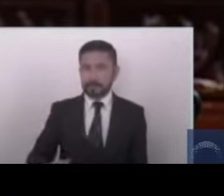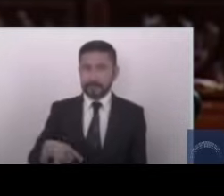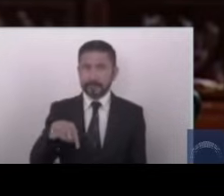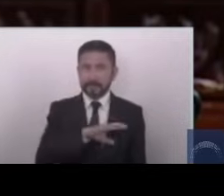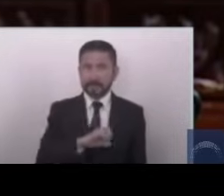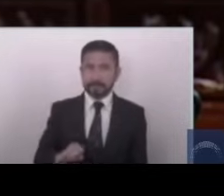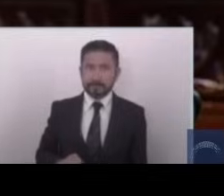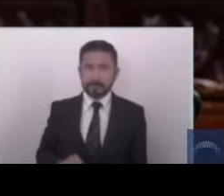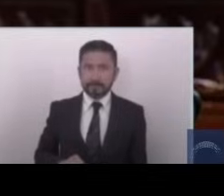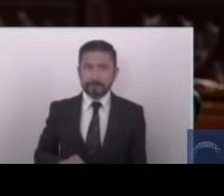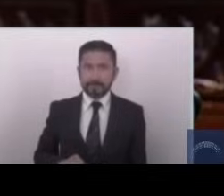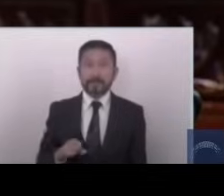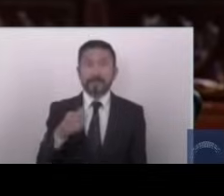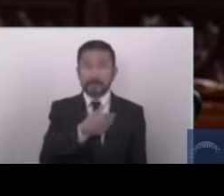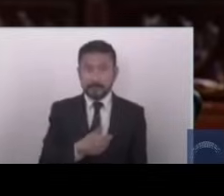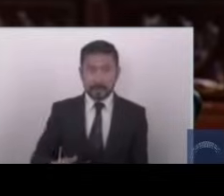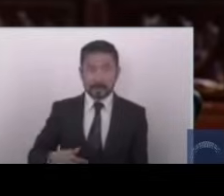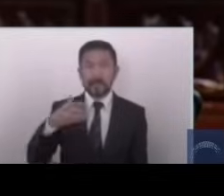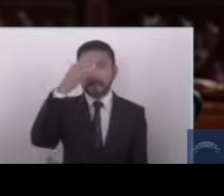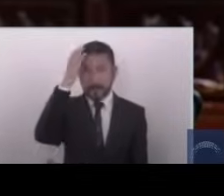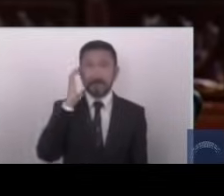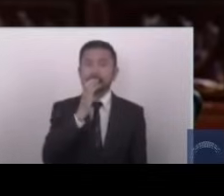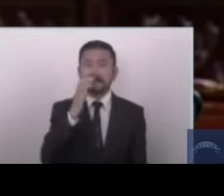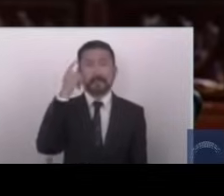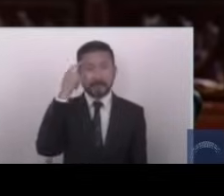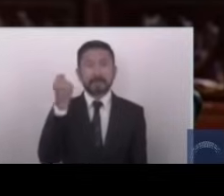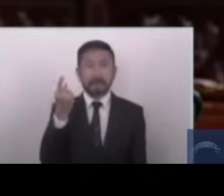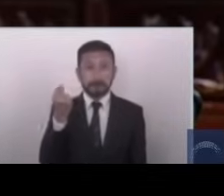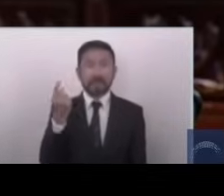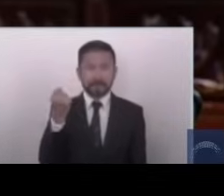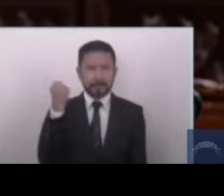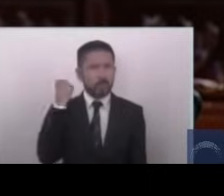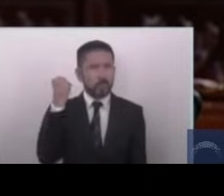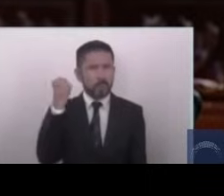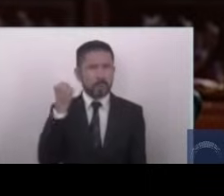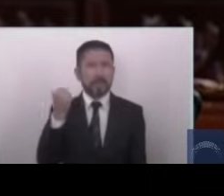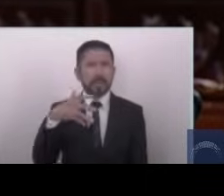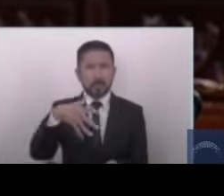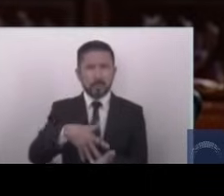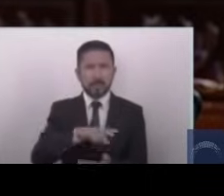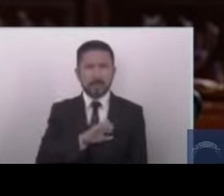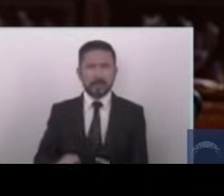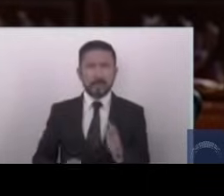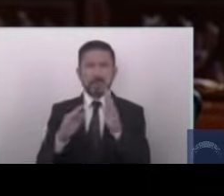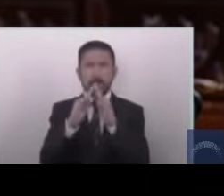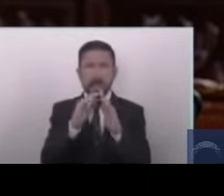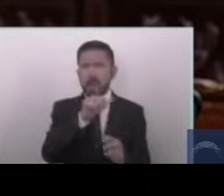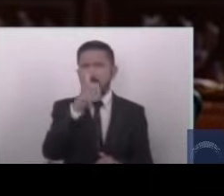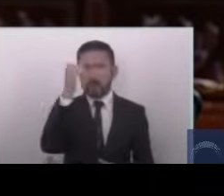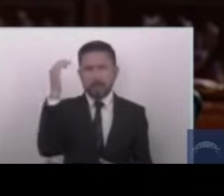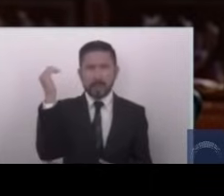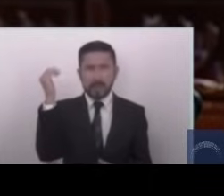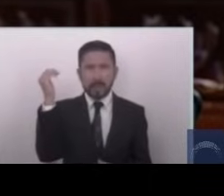este país él entendió la importancia que tiene nuestra diáspora no solamente por el hecho